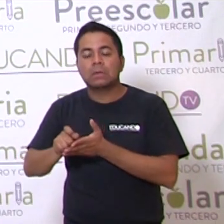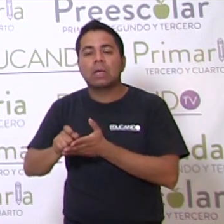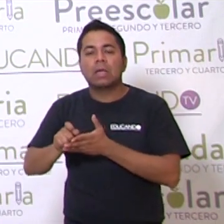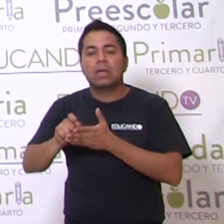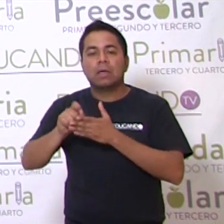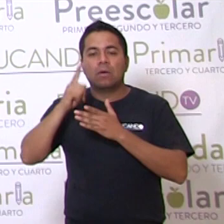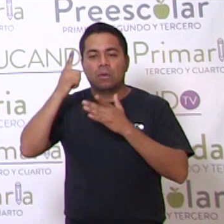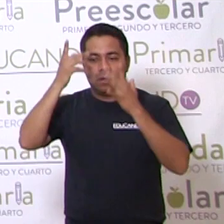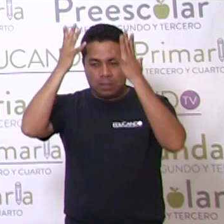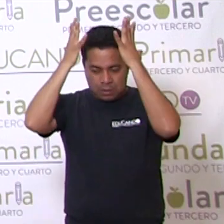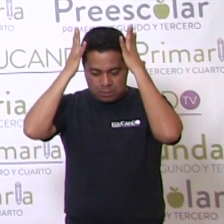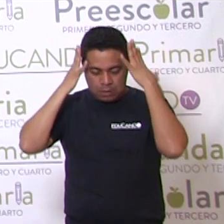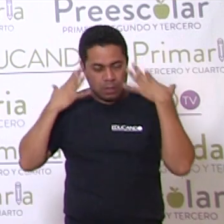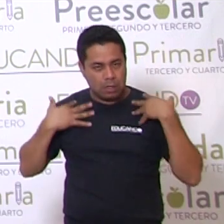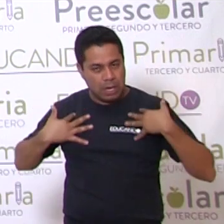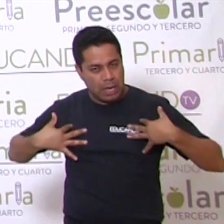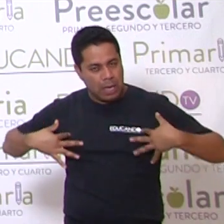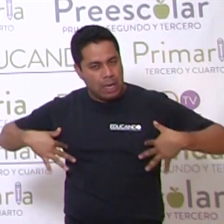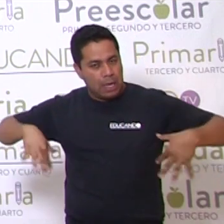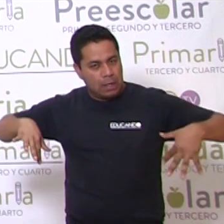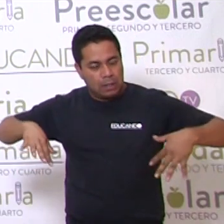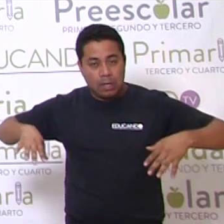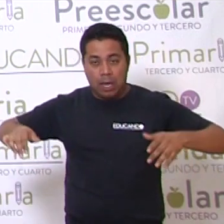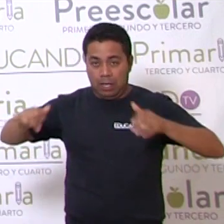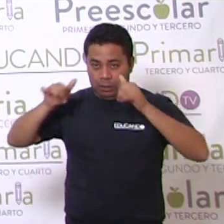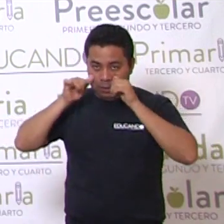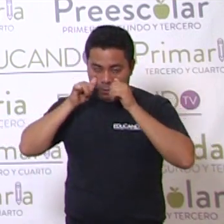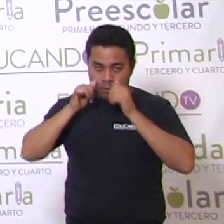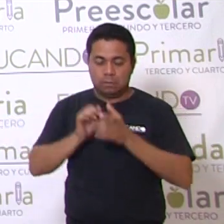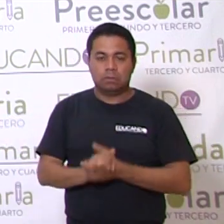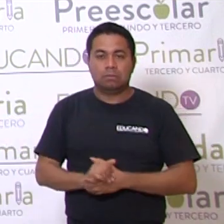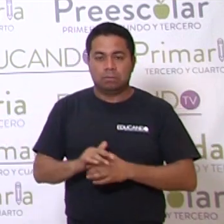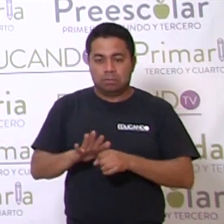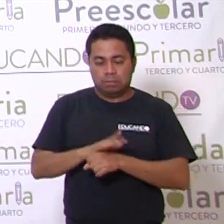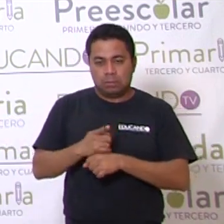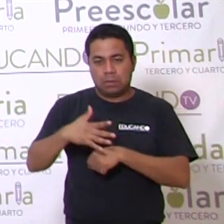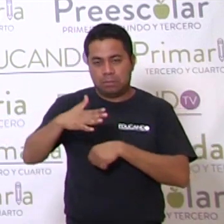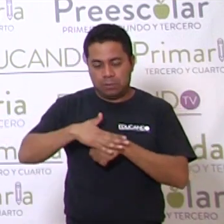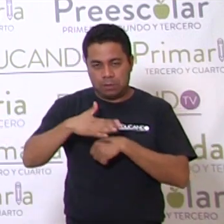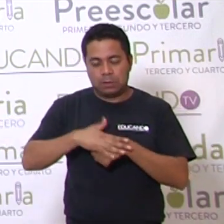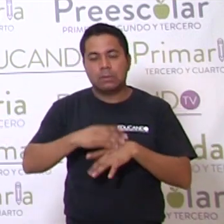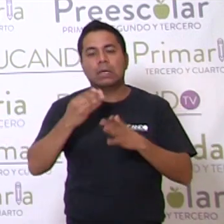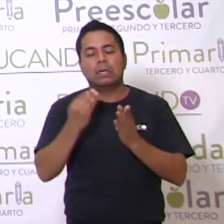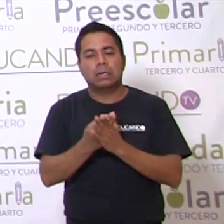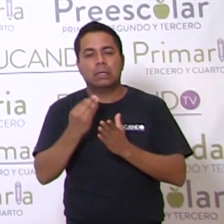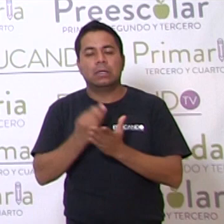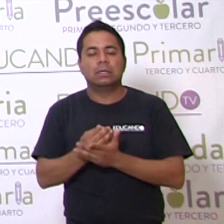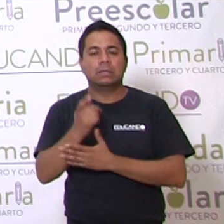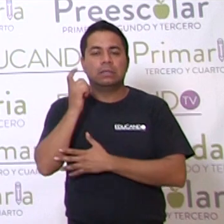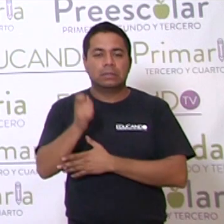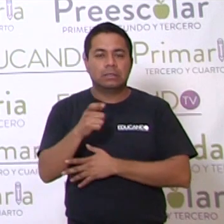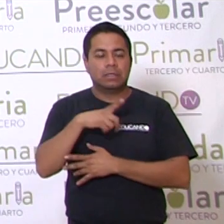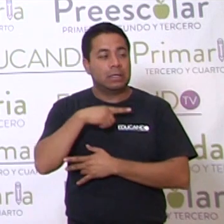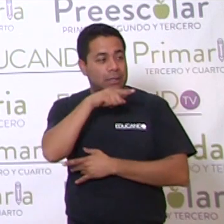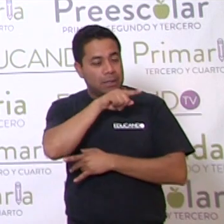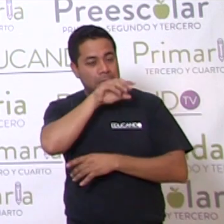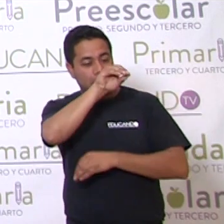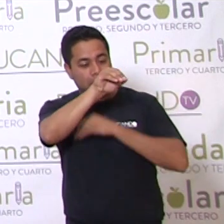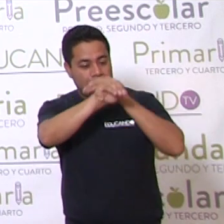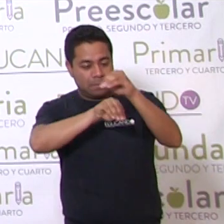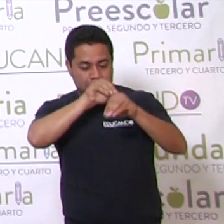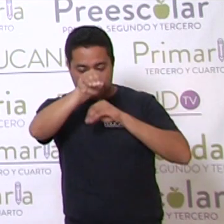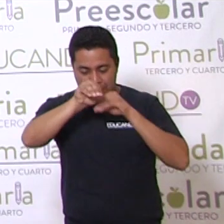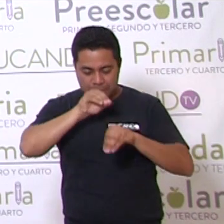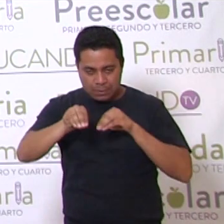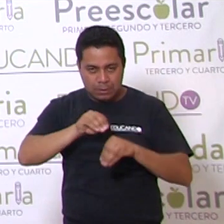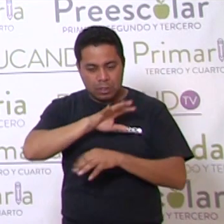cabellera muy larga. Atención con esto, porque en nuestra siguiente sesión vamos a completar todos y